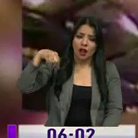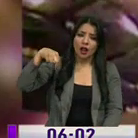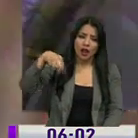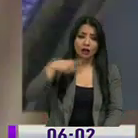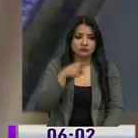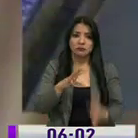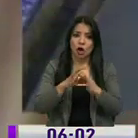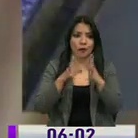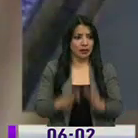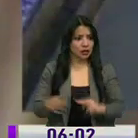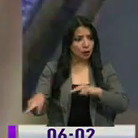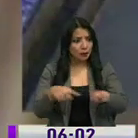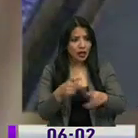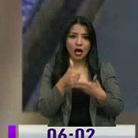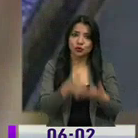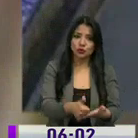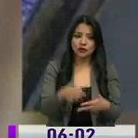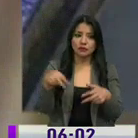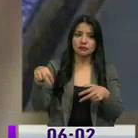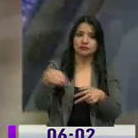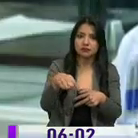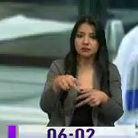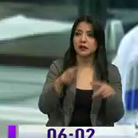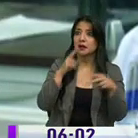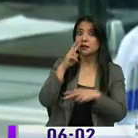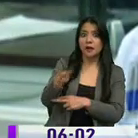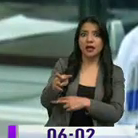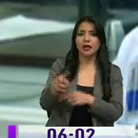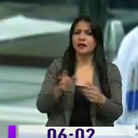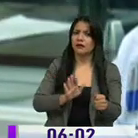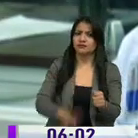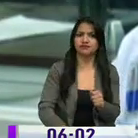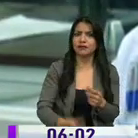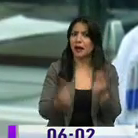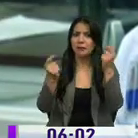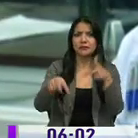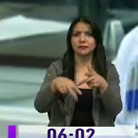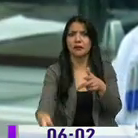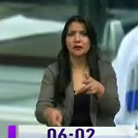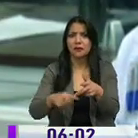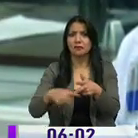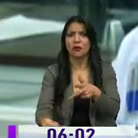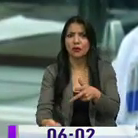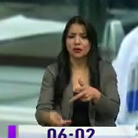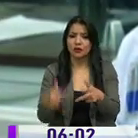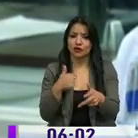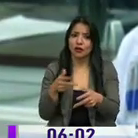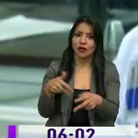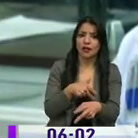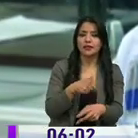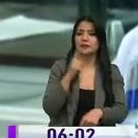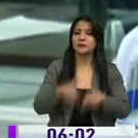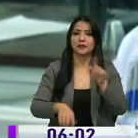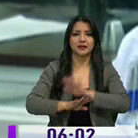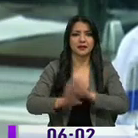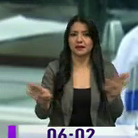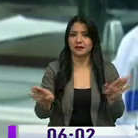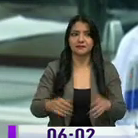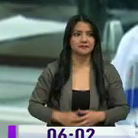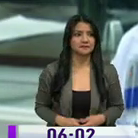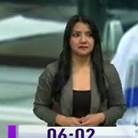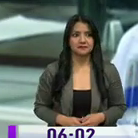me observó y lo que hizo fue acelerar el vehículo, tratando de esquivarlo, pero fue casi